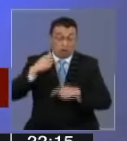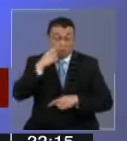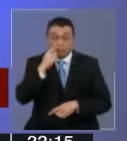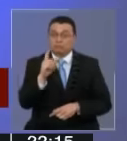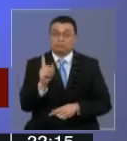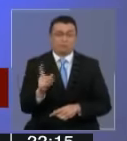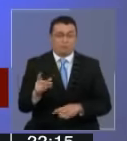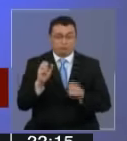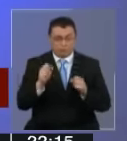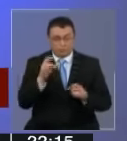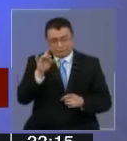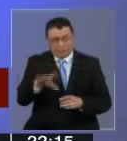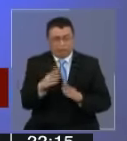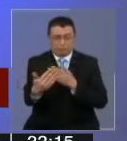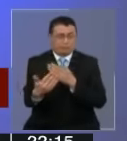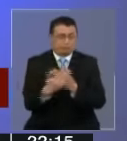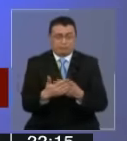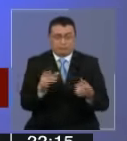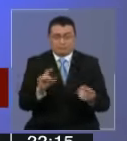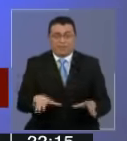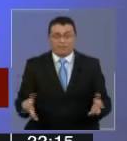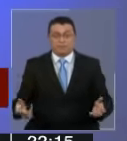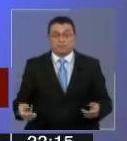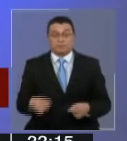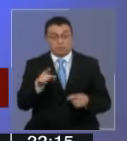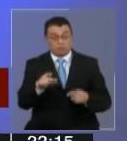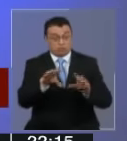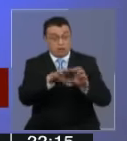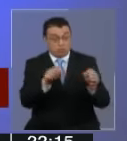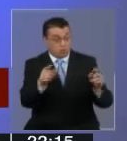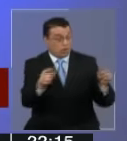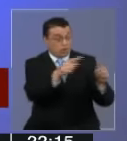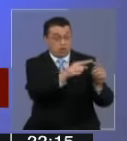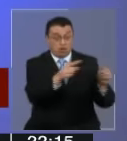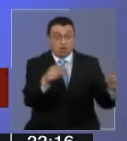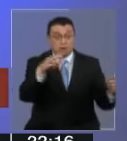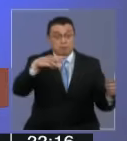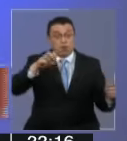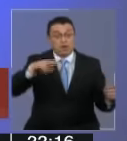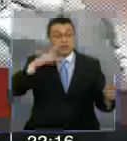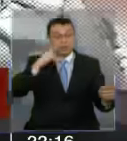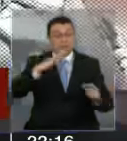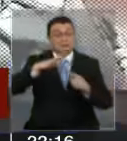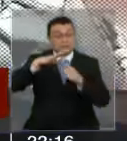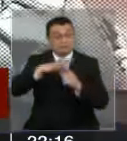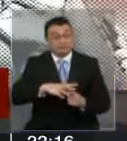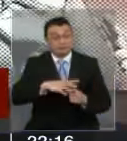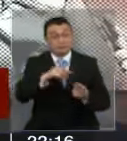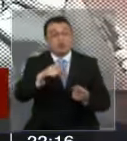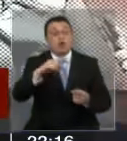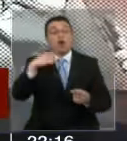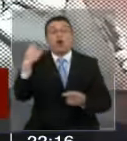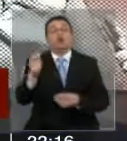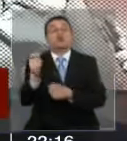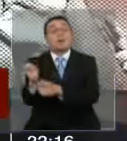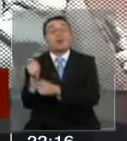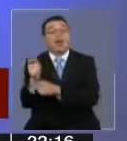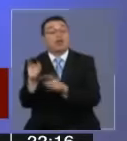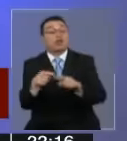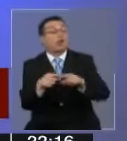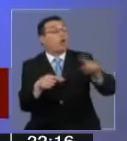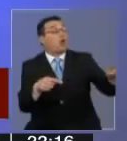es algo que va a acontecer siempre. Pero Alberto, coincide con José Ramón en que se está perjudicando a los chilotes, digamos, que no están en los que pueden... Cuando